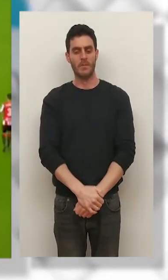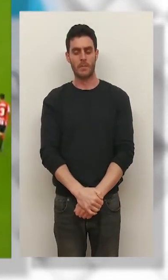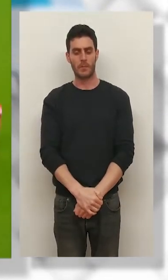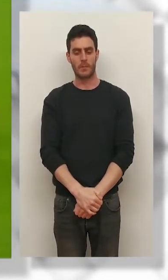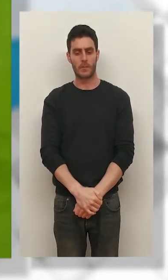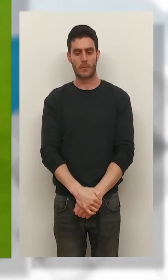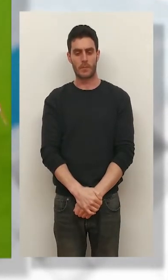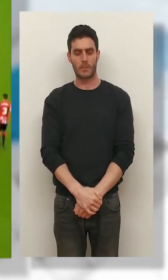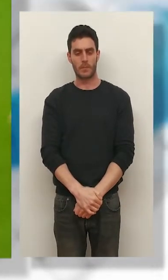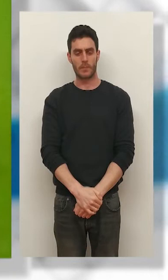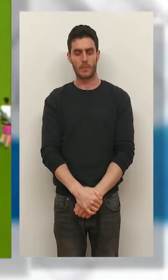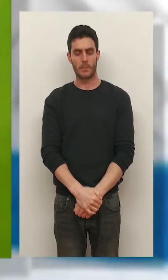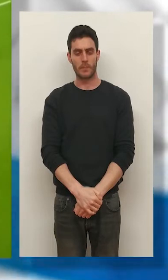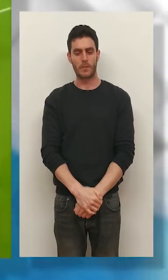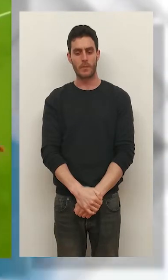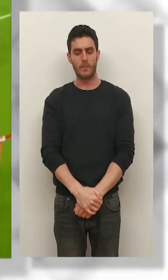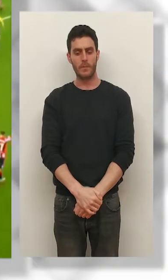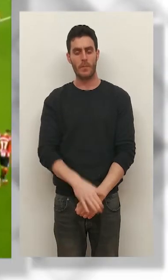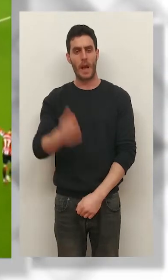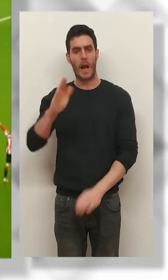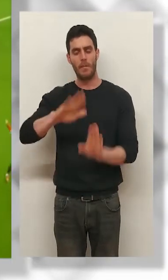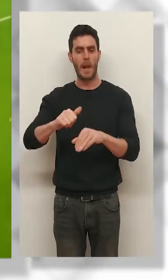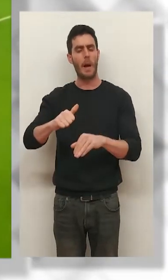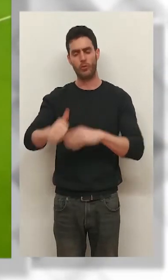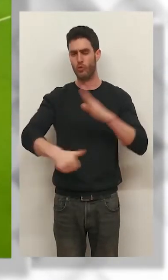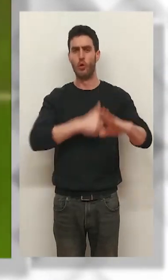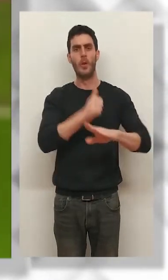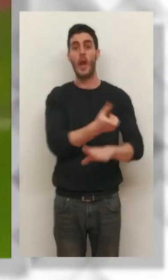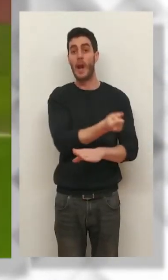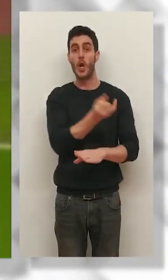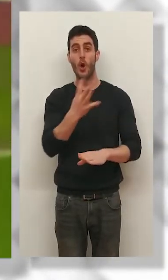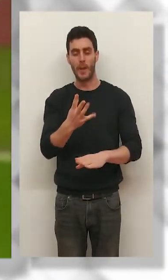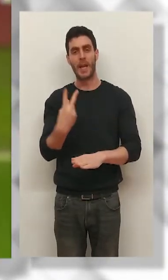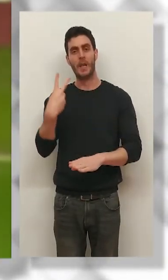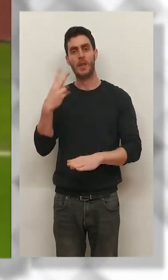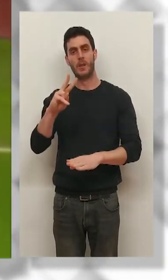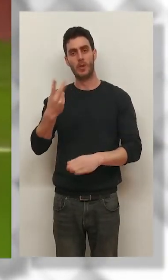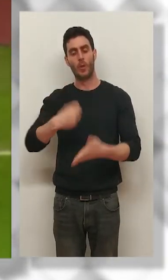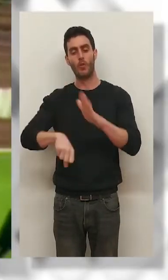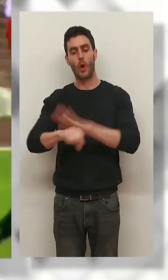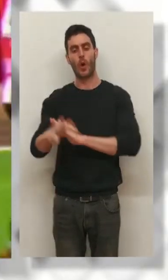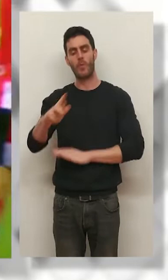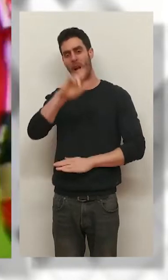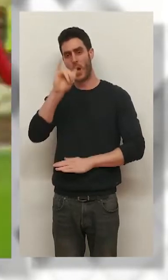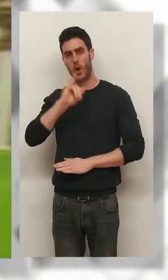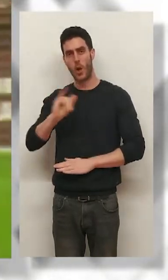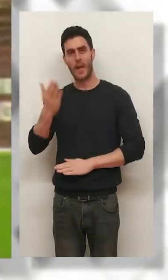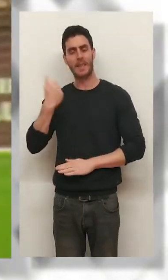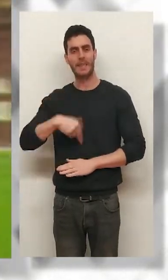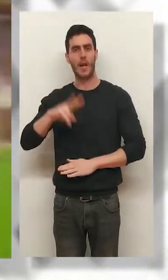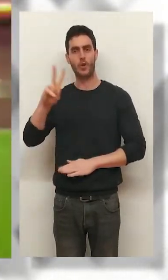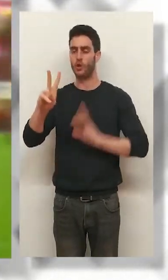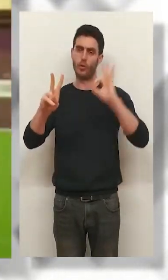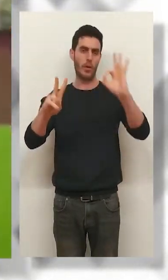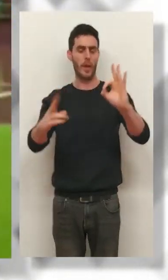Con superioridad numérica, los de Mere consiguieron el segundo. Fran Rodríguez, en el 88, parecía conseguir la sentencia tras un gran pase